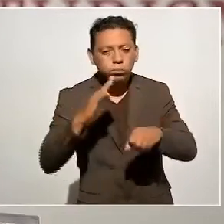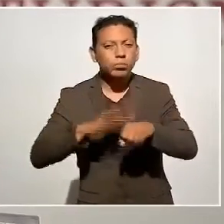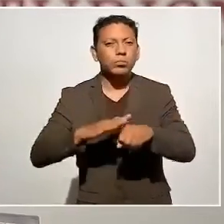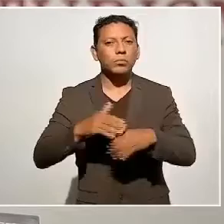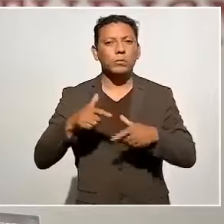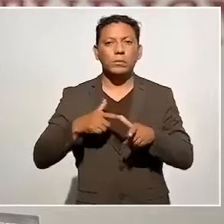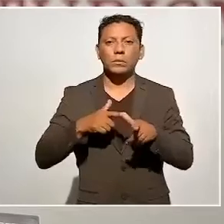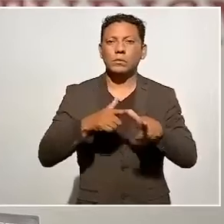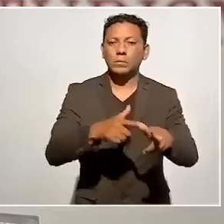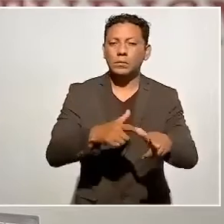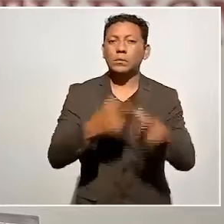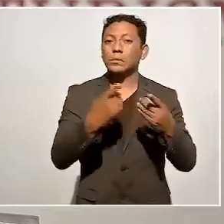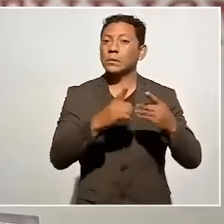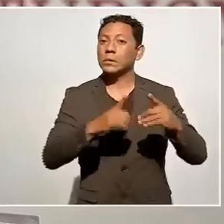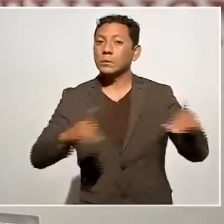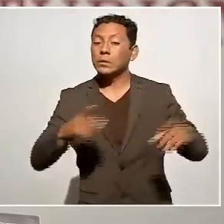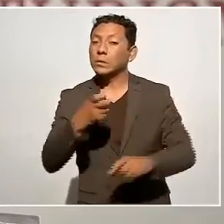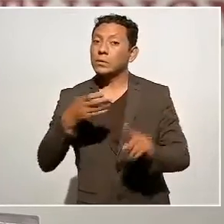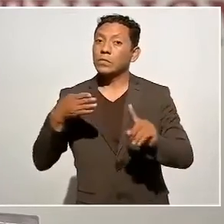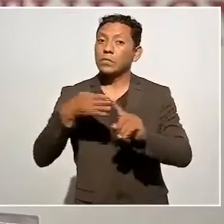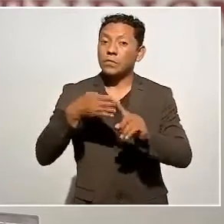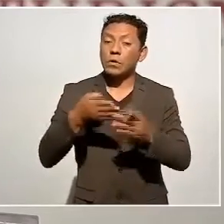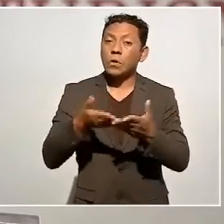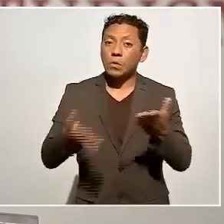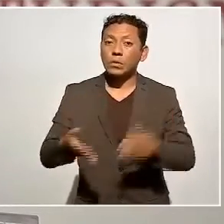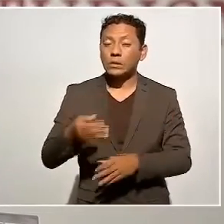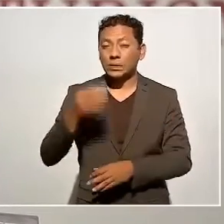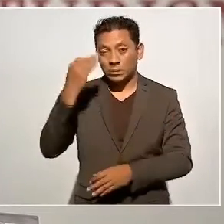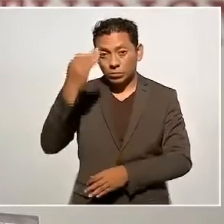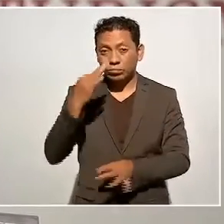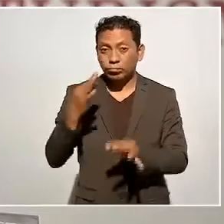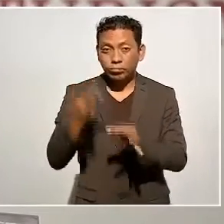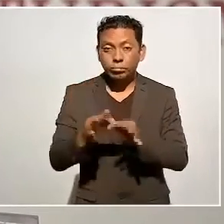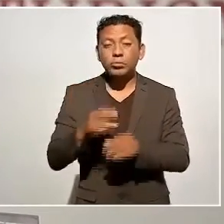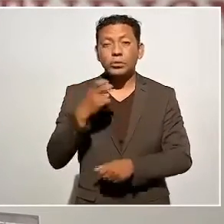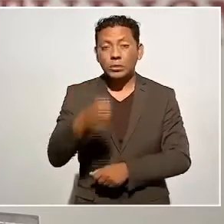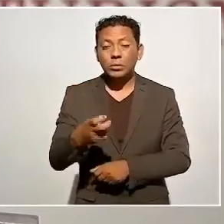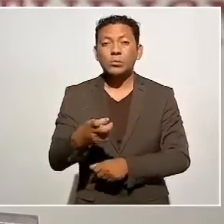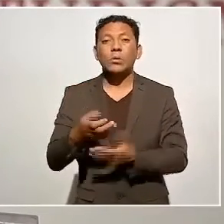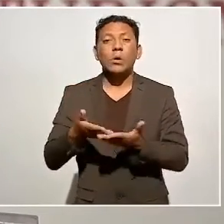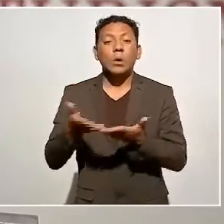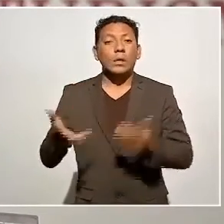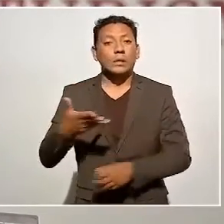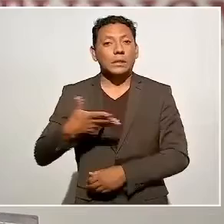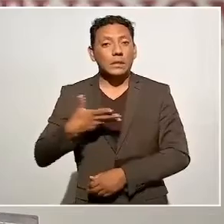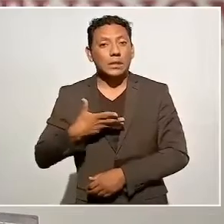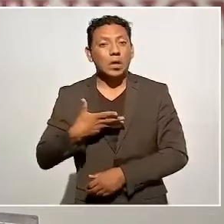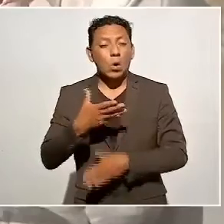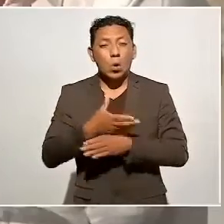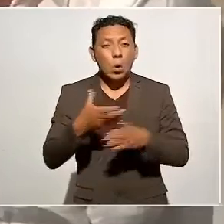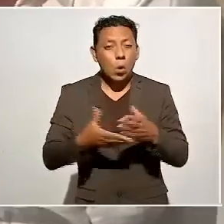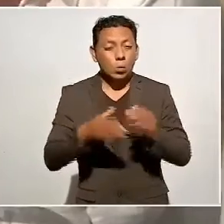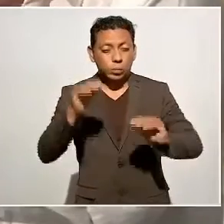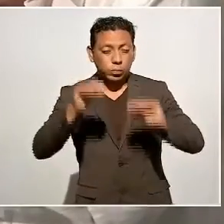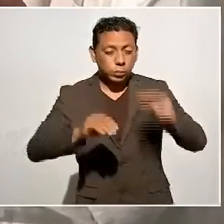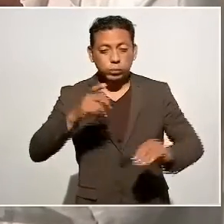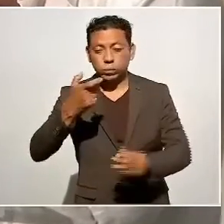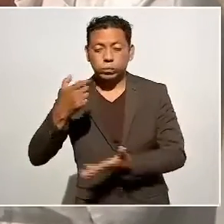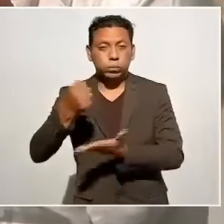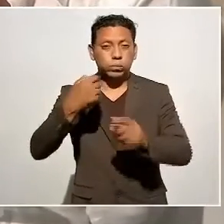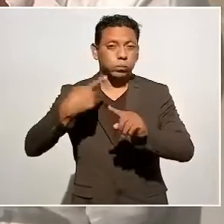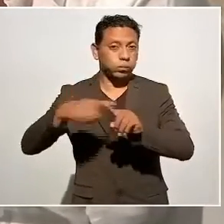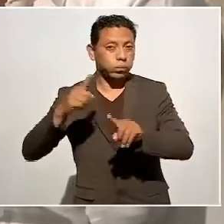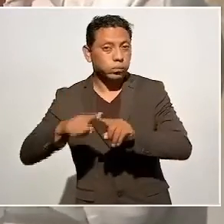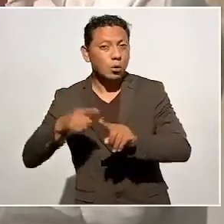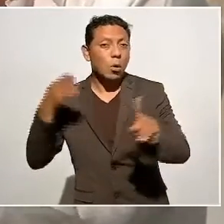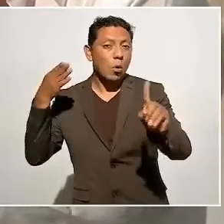de hoy. El desarrollo es el reto de nuestros tiempos. Es un fenómeno que rebasa los aspectos físicos y económicos y debe